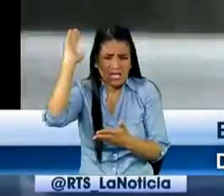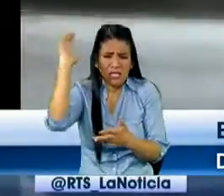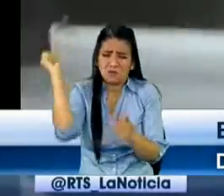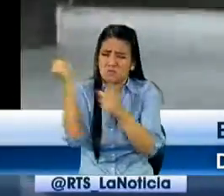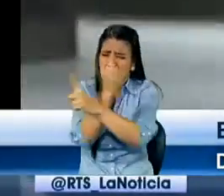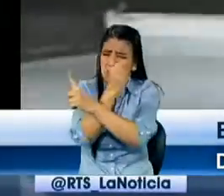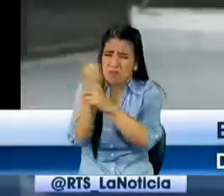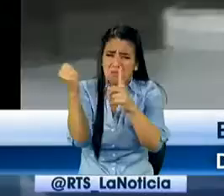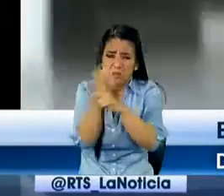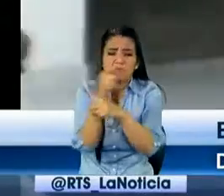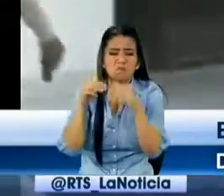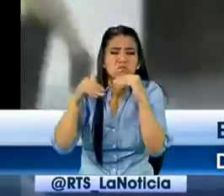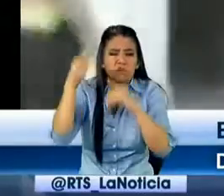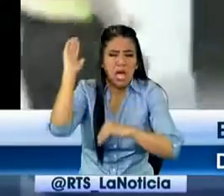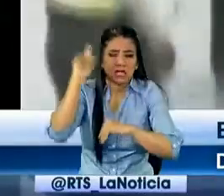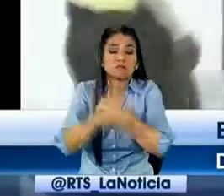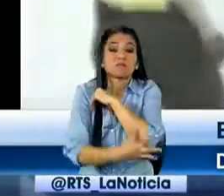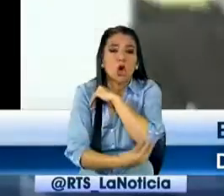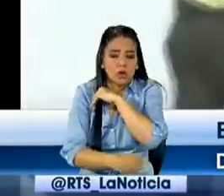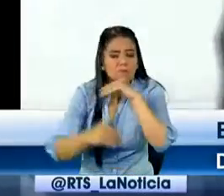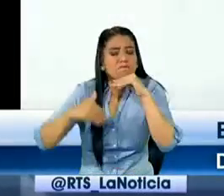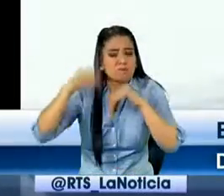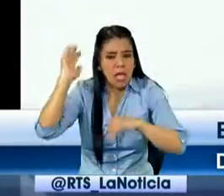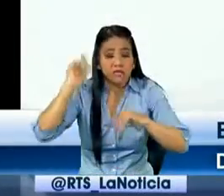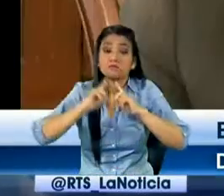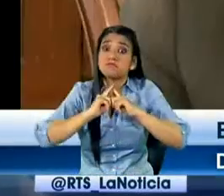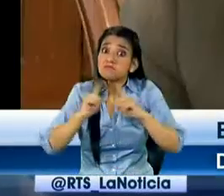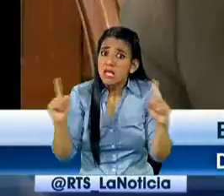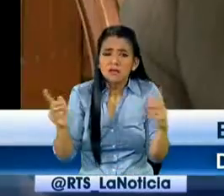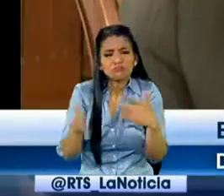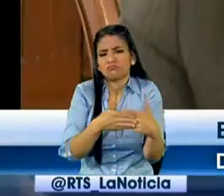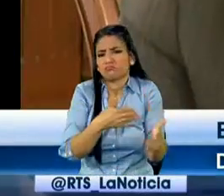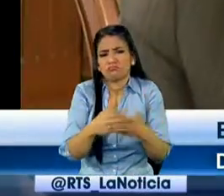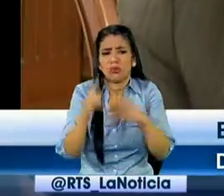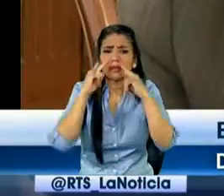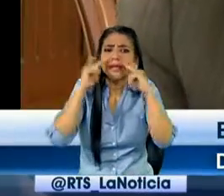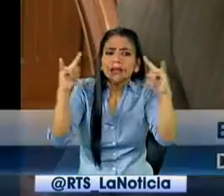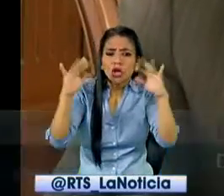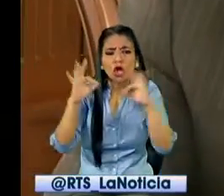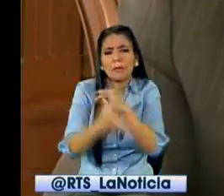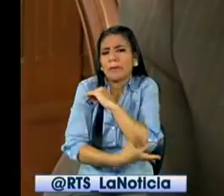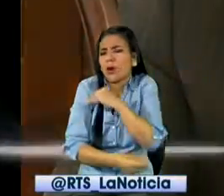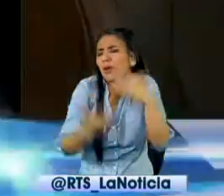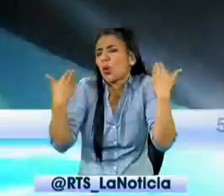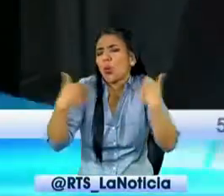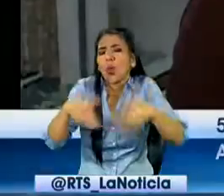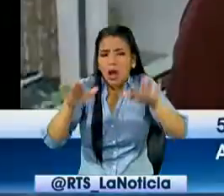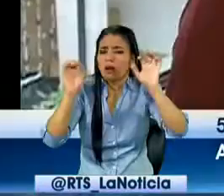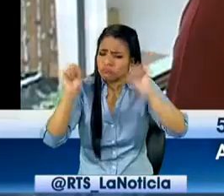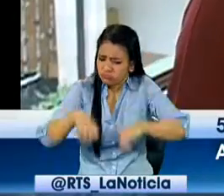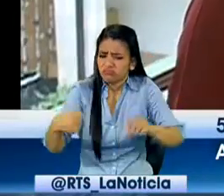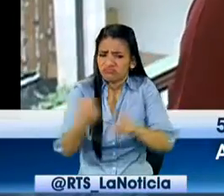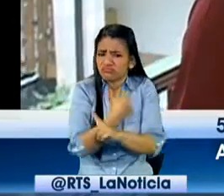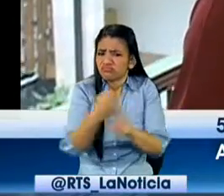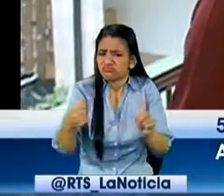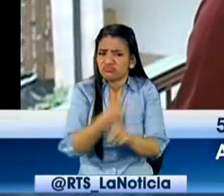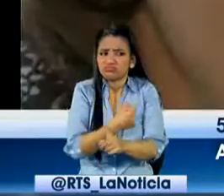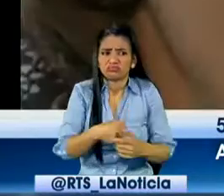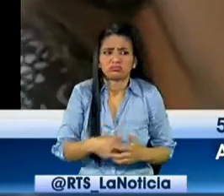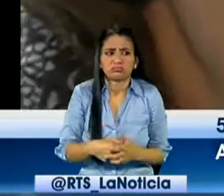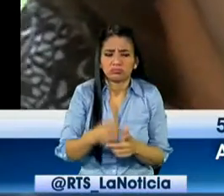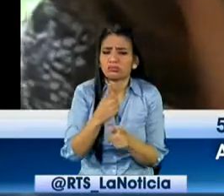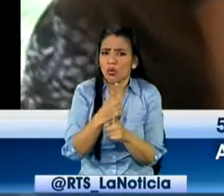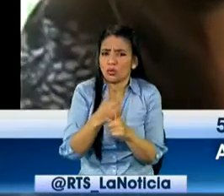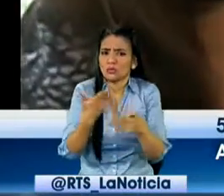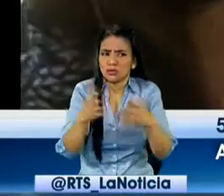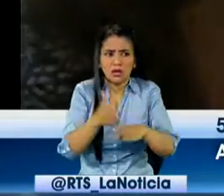los estratos más pobres. La violencia está generalizada en todos los estratos sociales. Es por ello que se han tomado medidas para prevenir